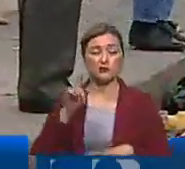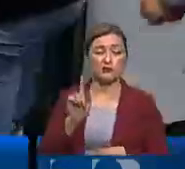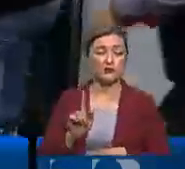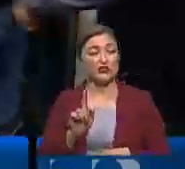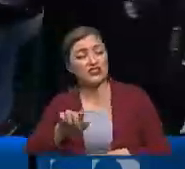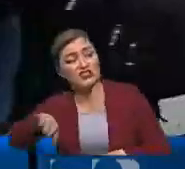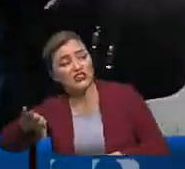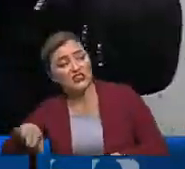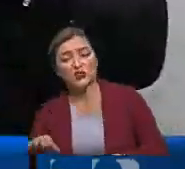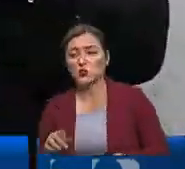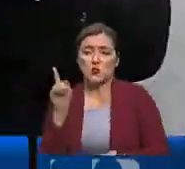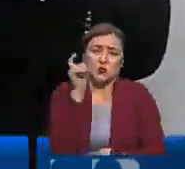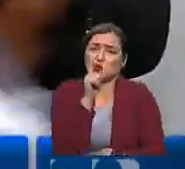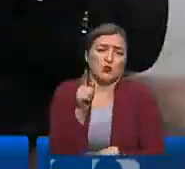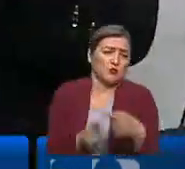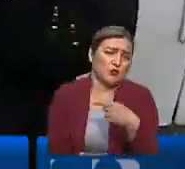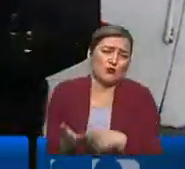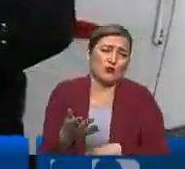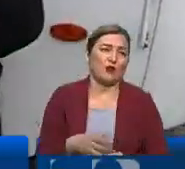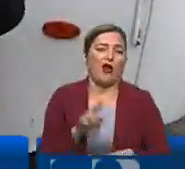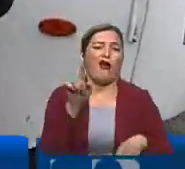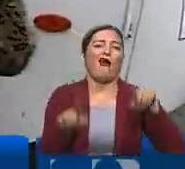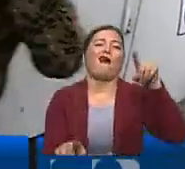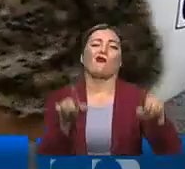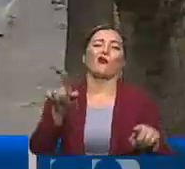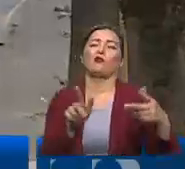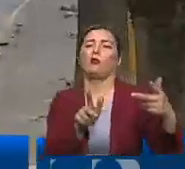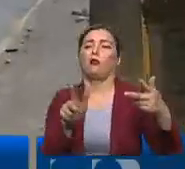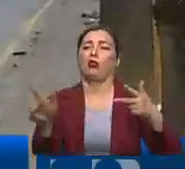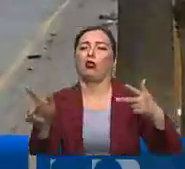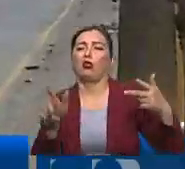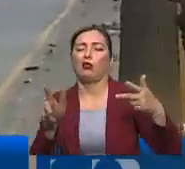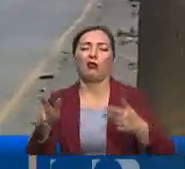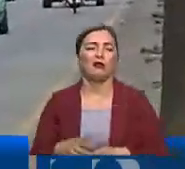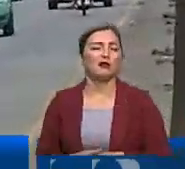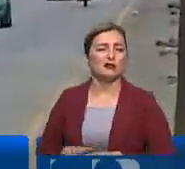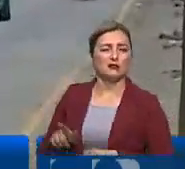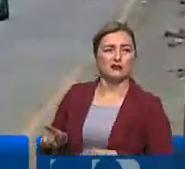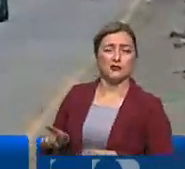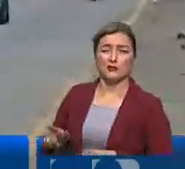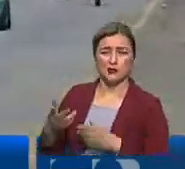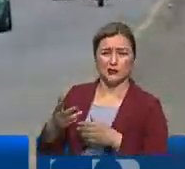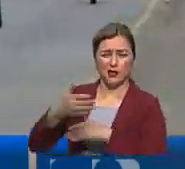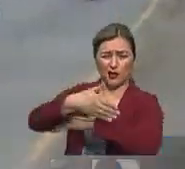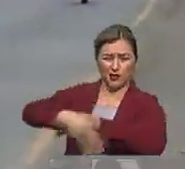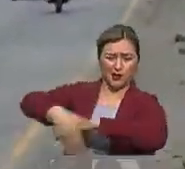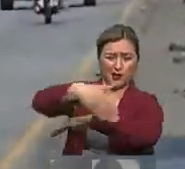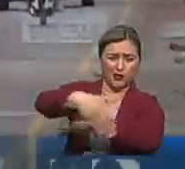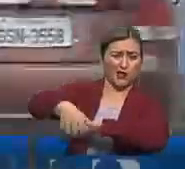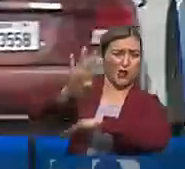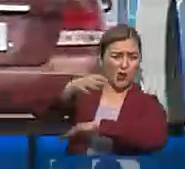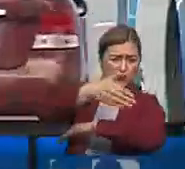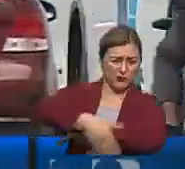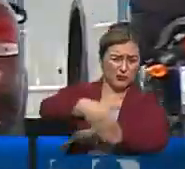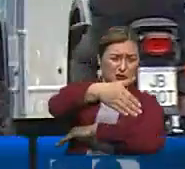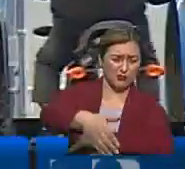guayaquileños para tomar uno de los pocos buses que circulaban por la ciudad, por el otro, Vimos decenas de unidades